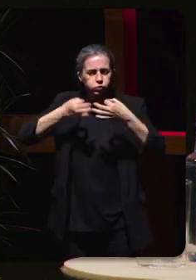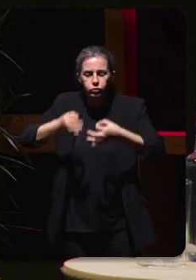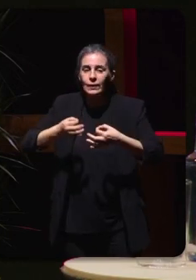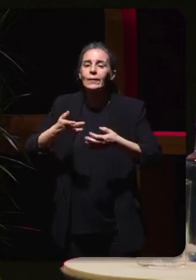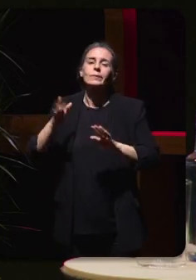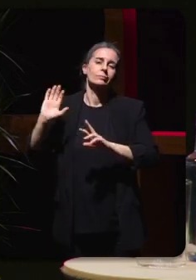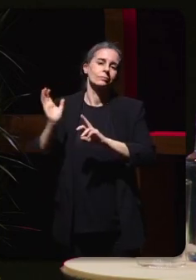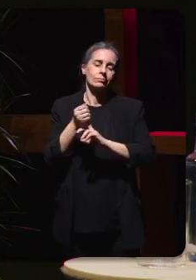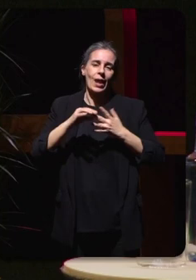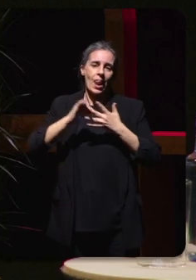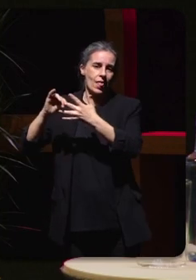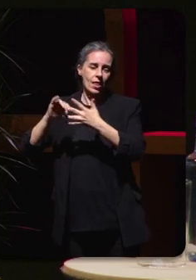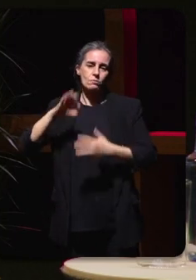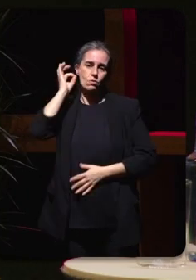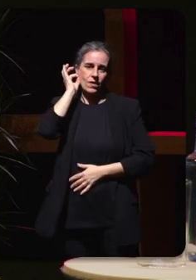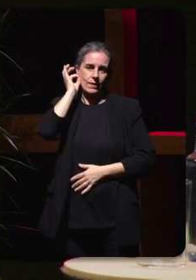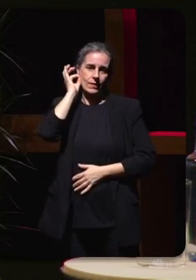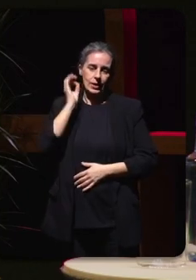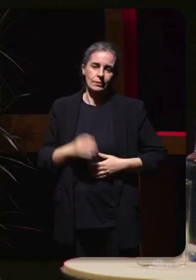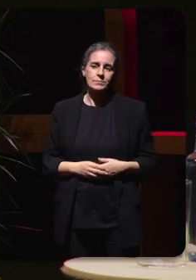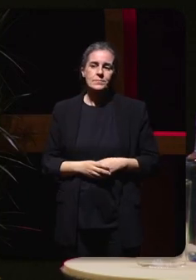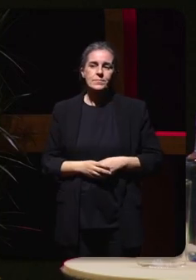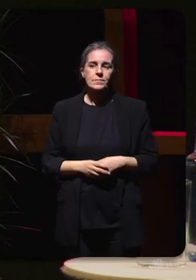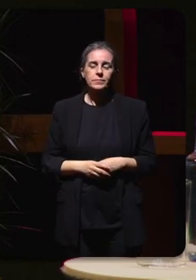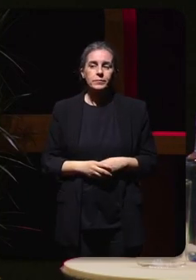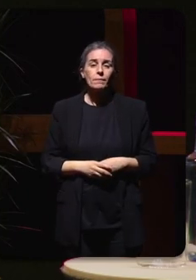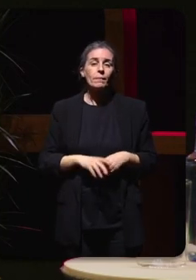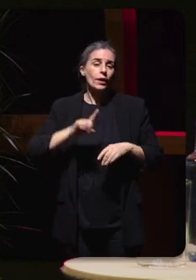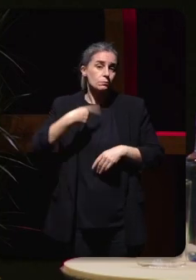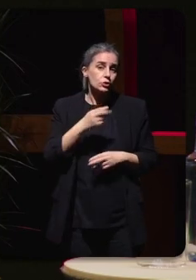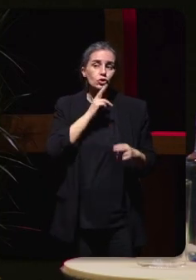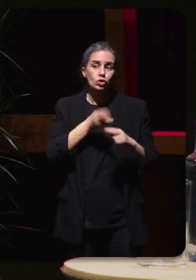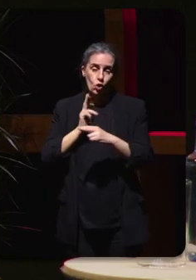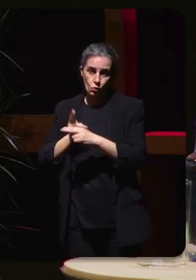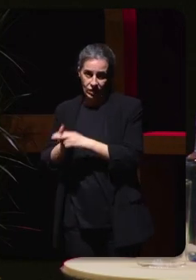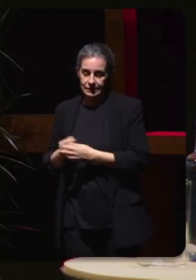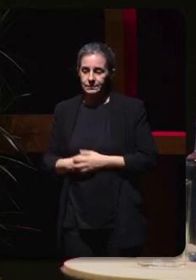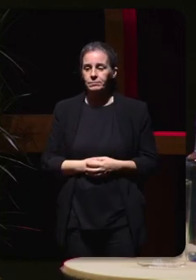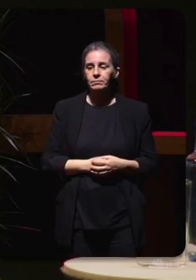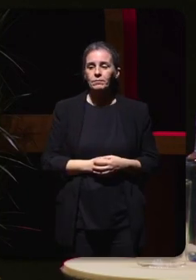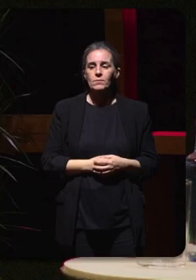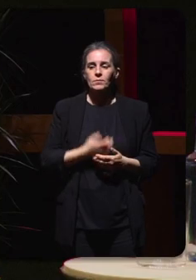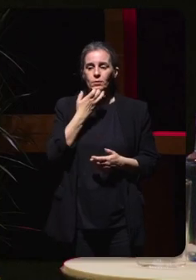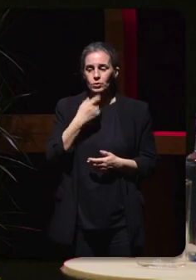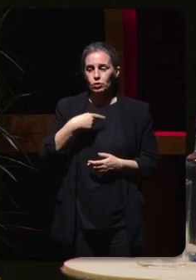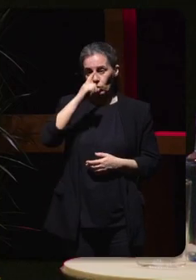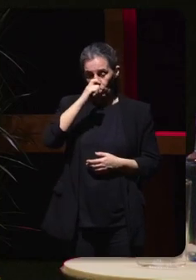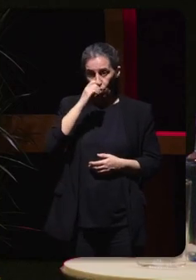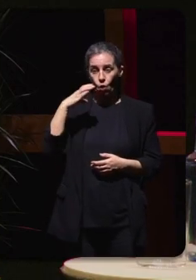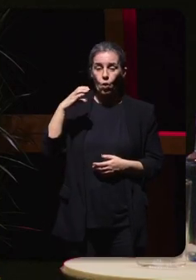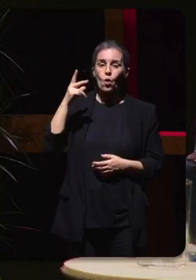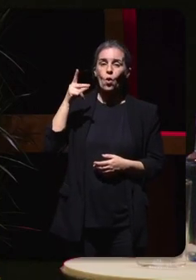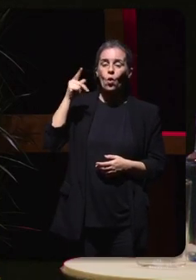siempre son las mujeres. Bueno, y luego pues nombres, ¿no? Decía, pues recuerdo Yeka Kumari, que